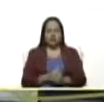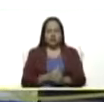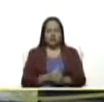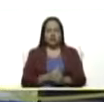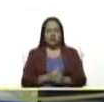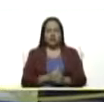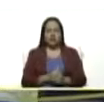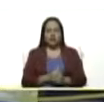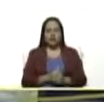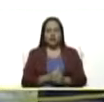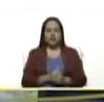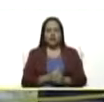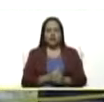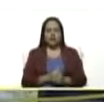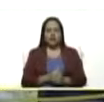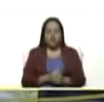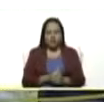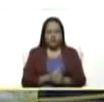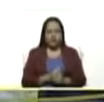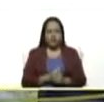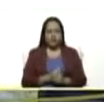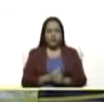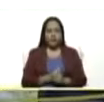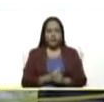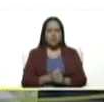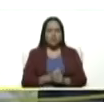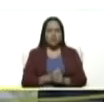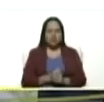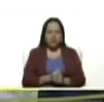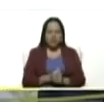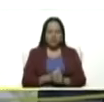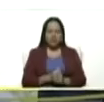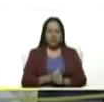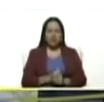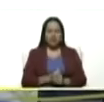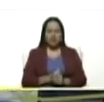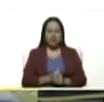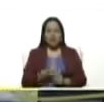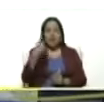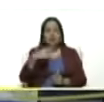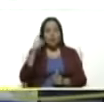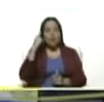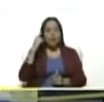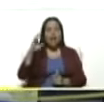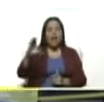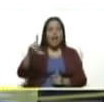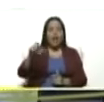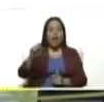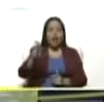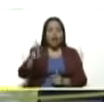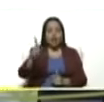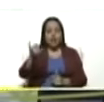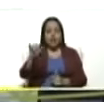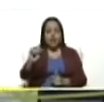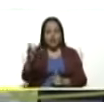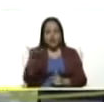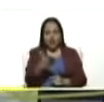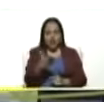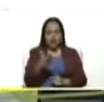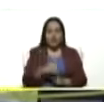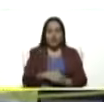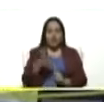no los leemos. Igual está Claudia Pedraza de México. Bienvenida a México.